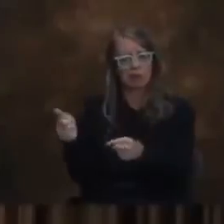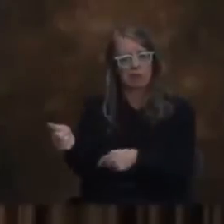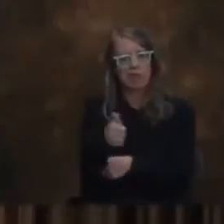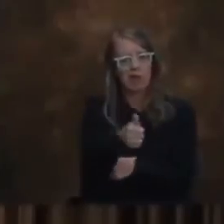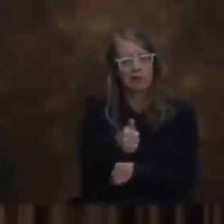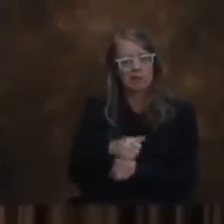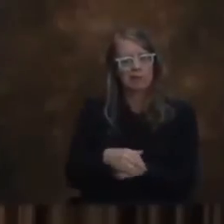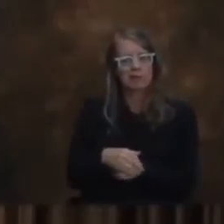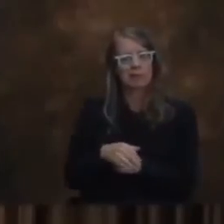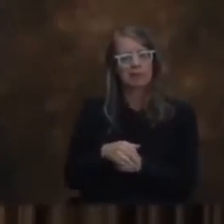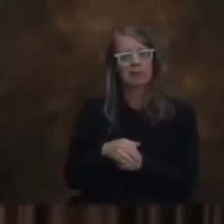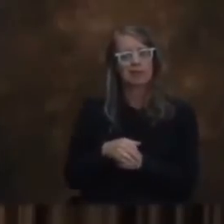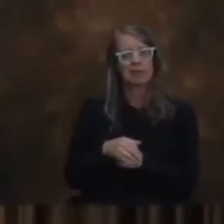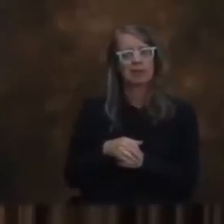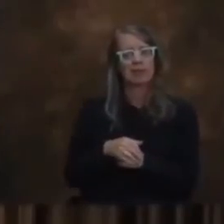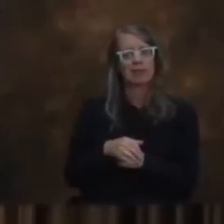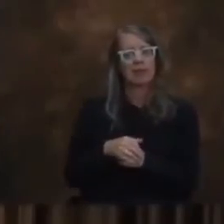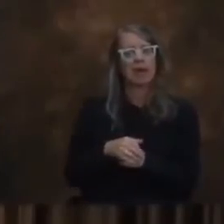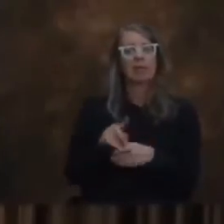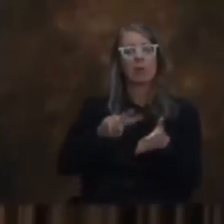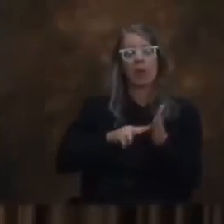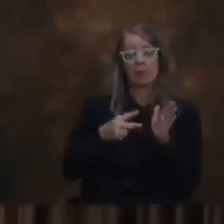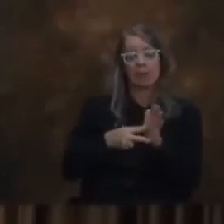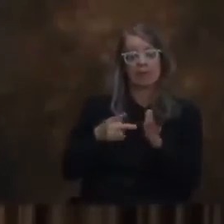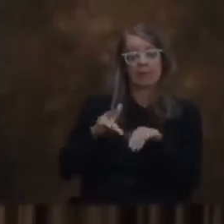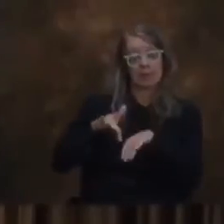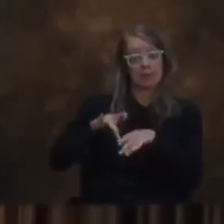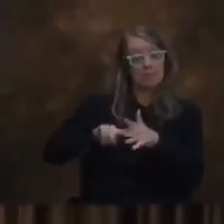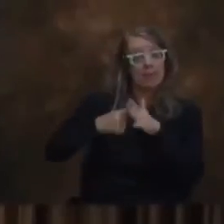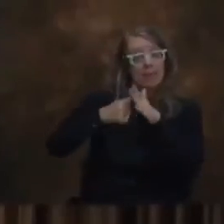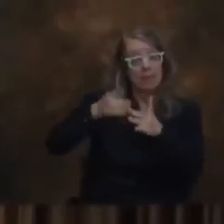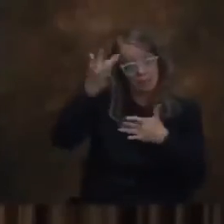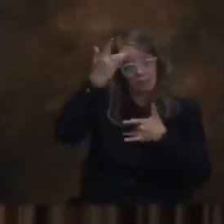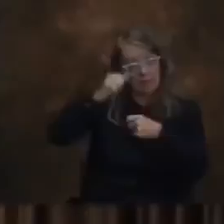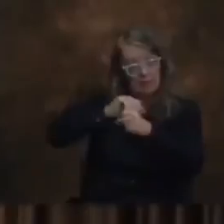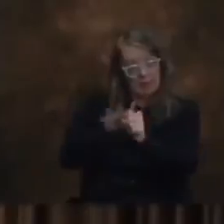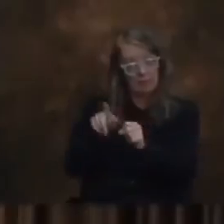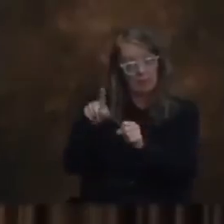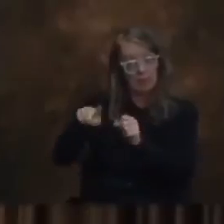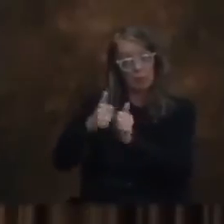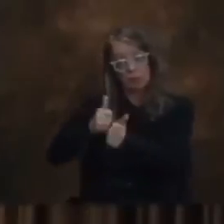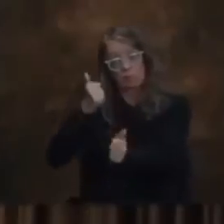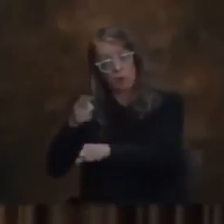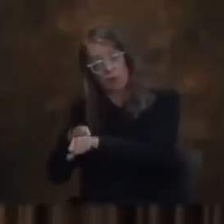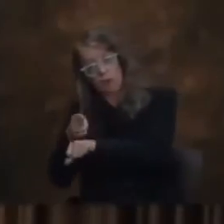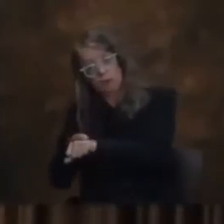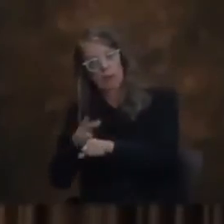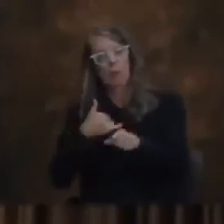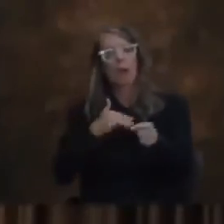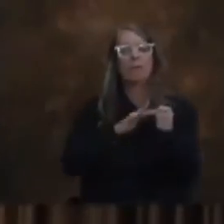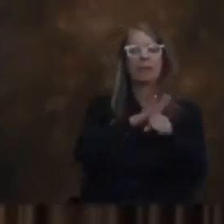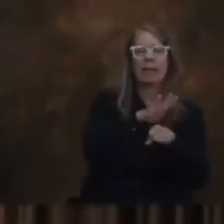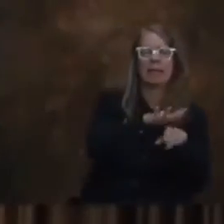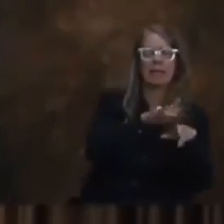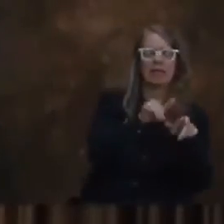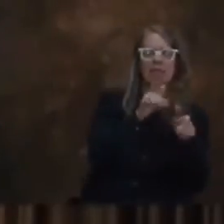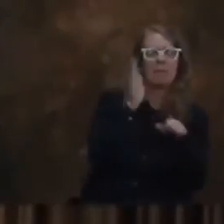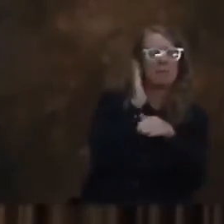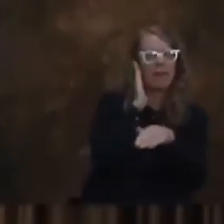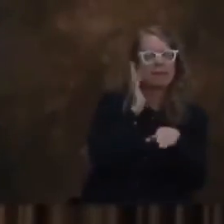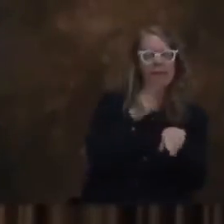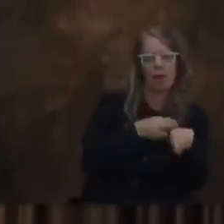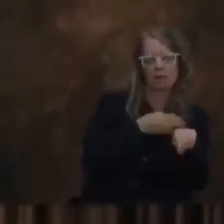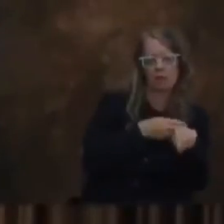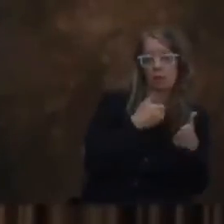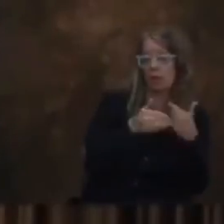lo que eso causó es que nos dio más espacio y nuestro sistema de salud para todo para detener a los pacientes que teníamos que atender en